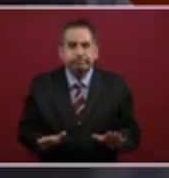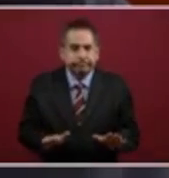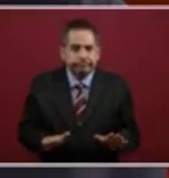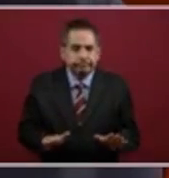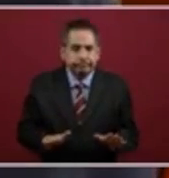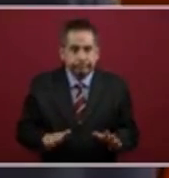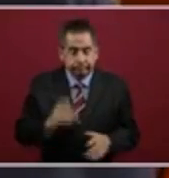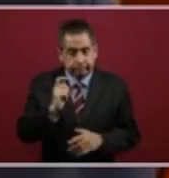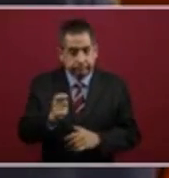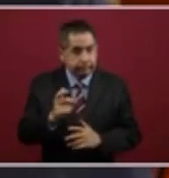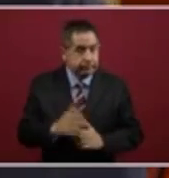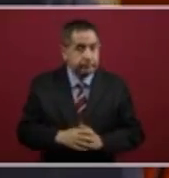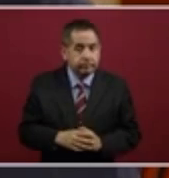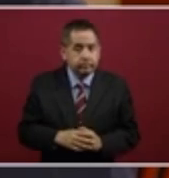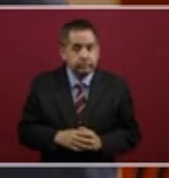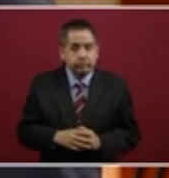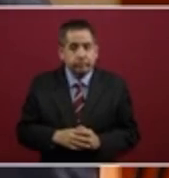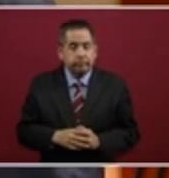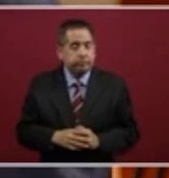Sí,